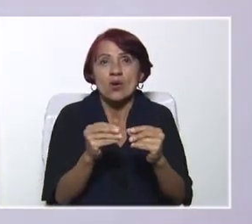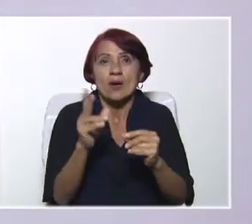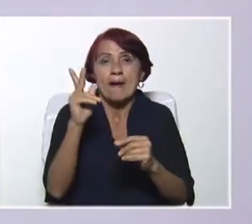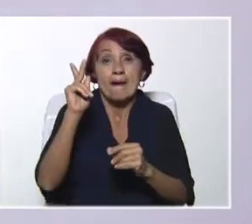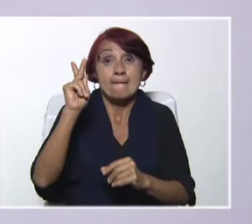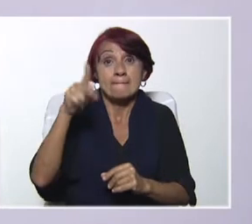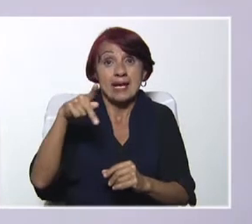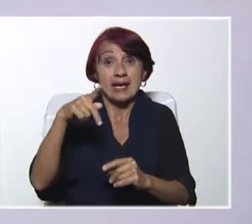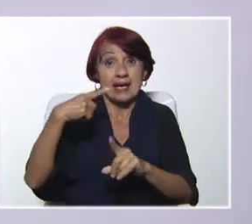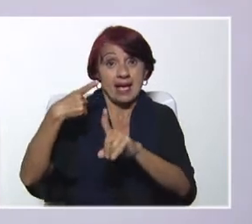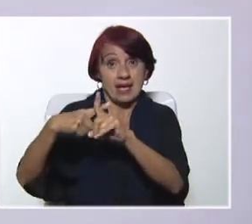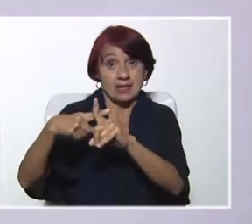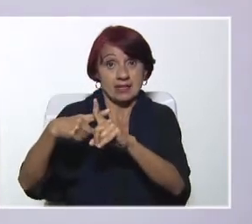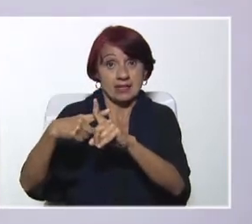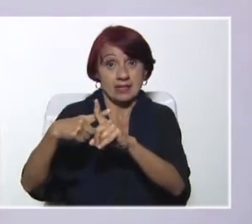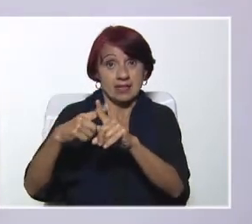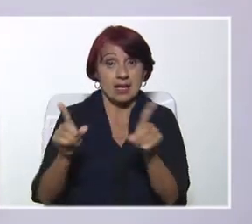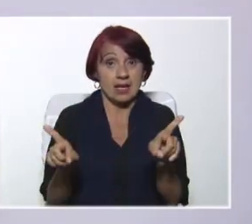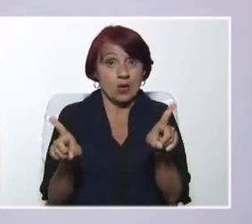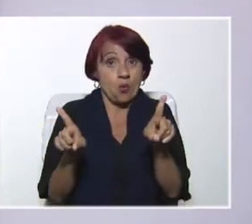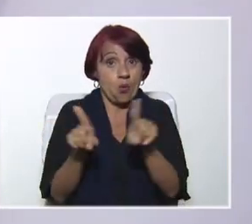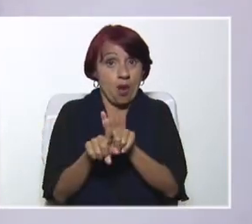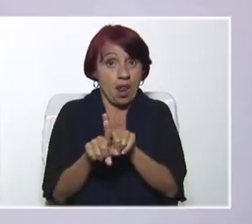y es igual a